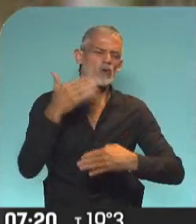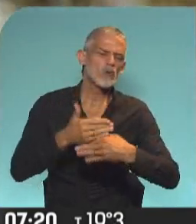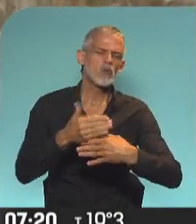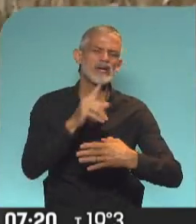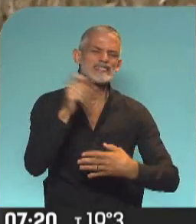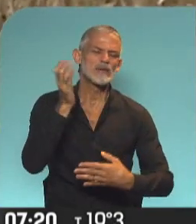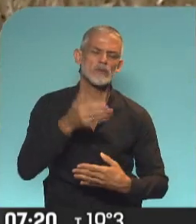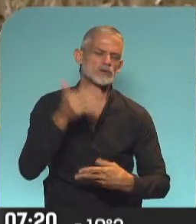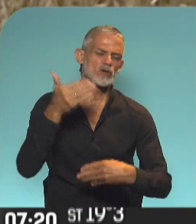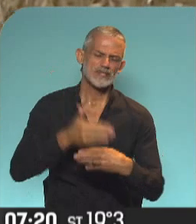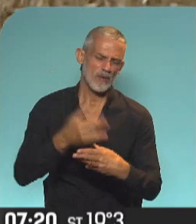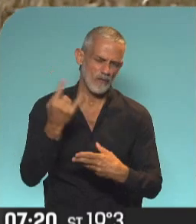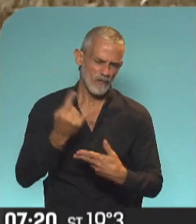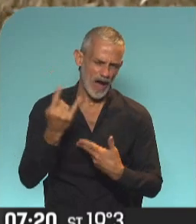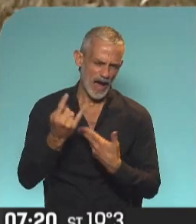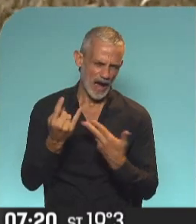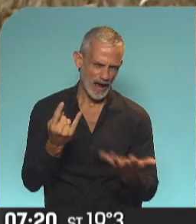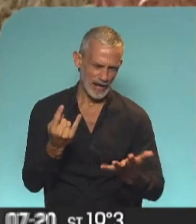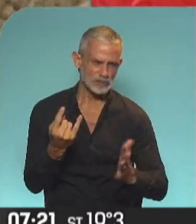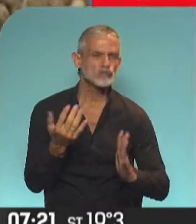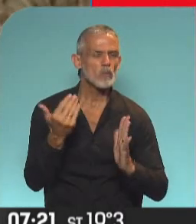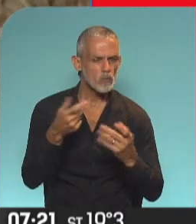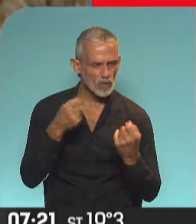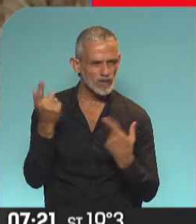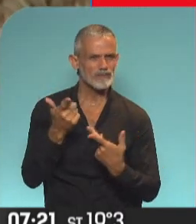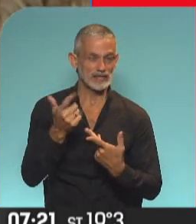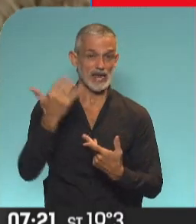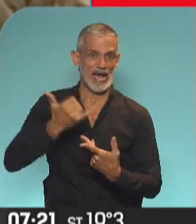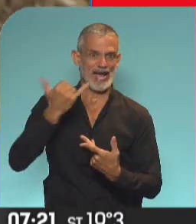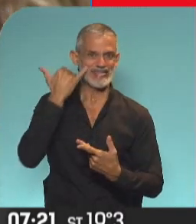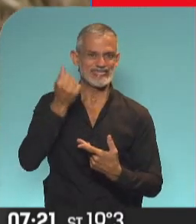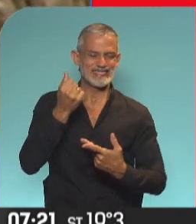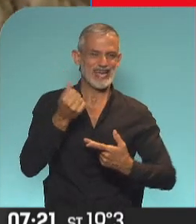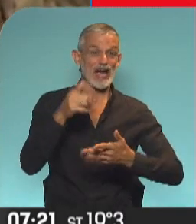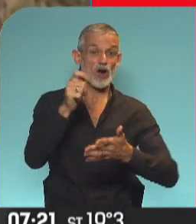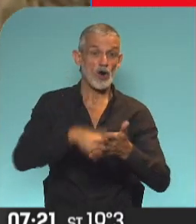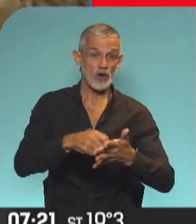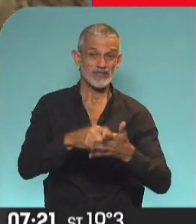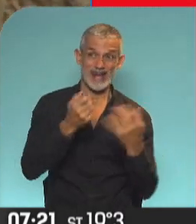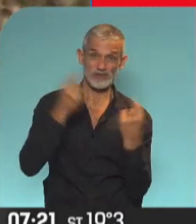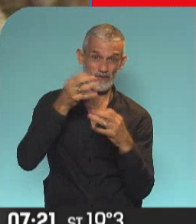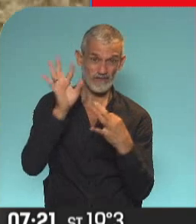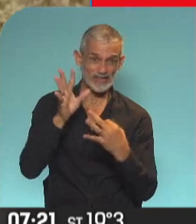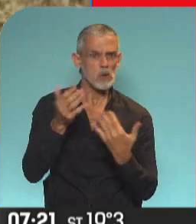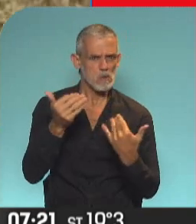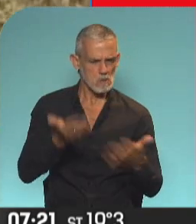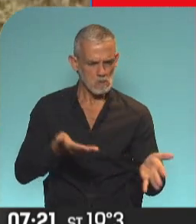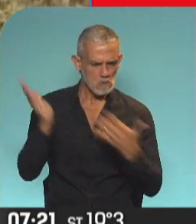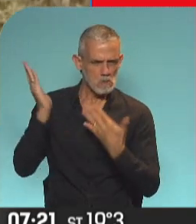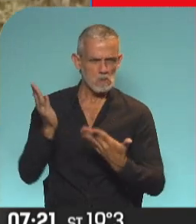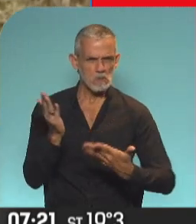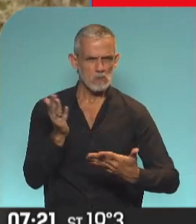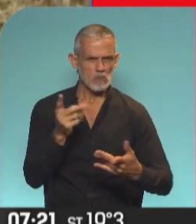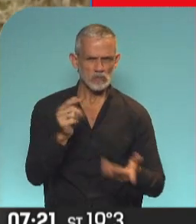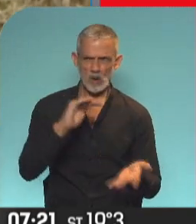las exportaciones, eso también hay que decirlo, porque los que ya tenían contrato de exportación, estaba garantizado esa